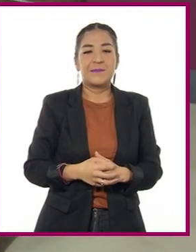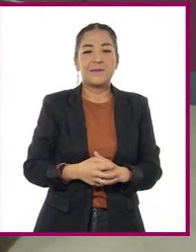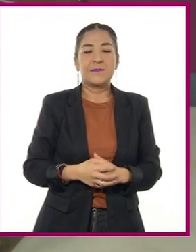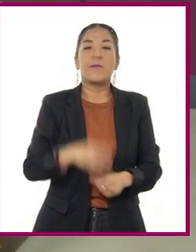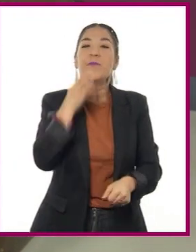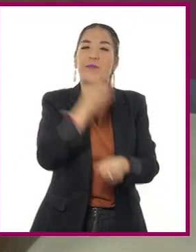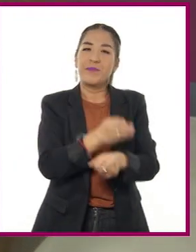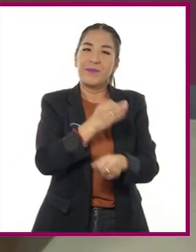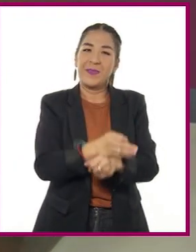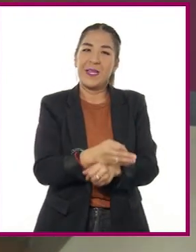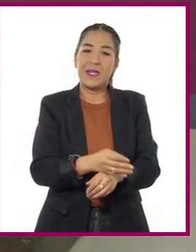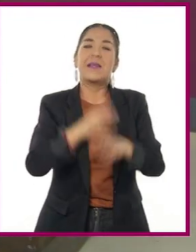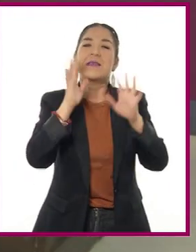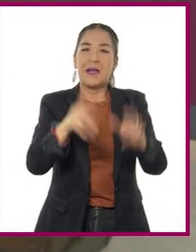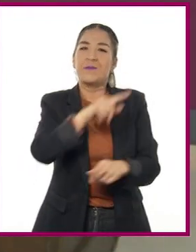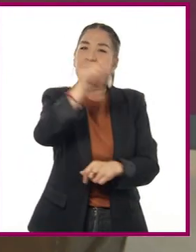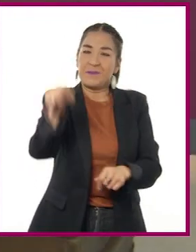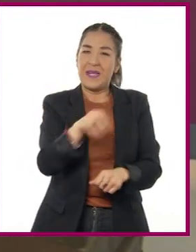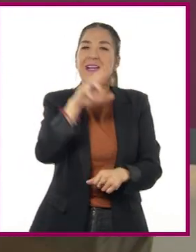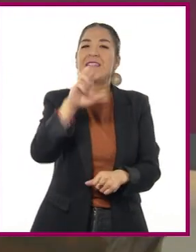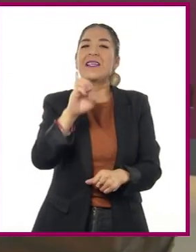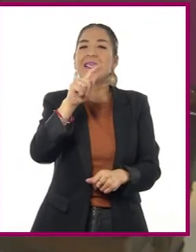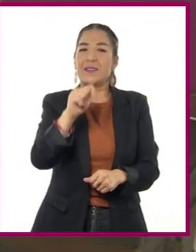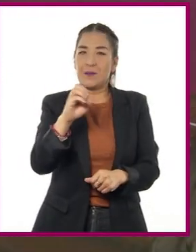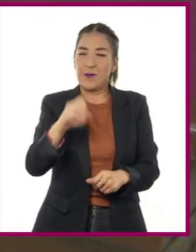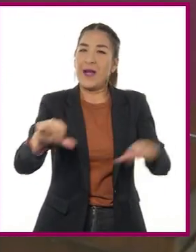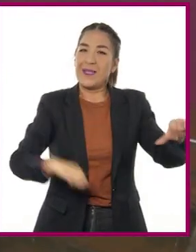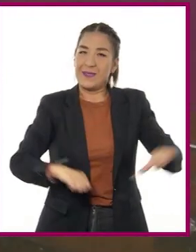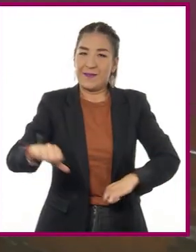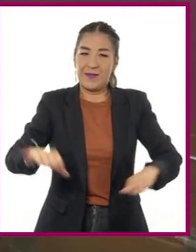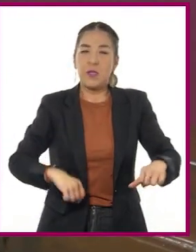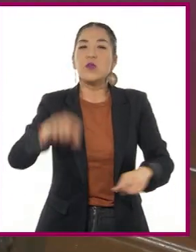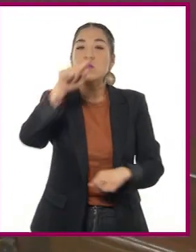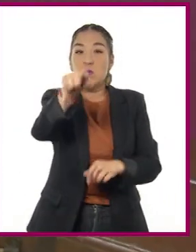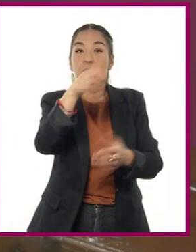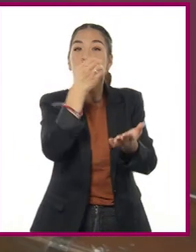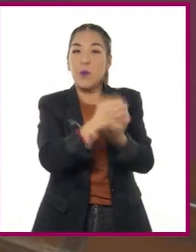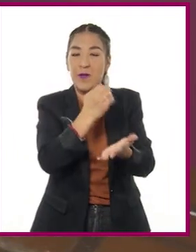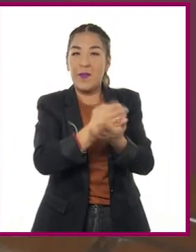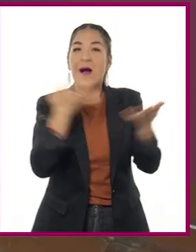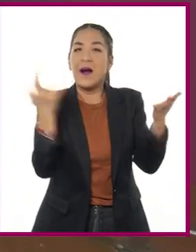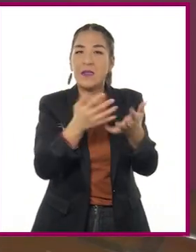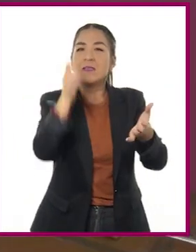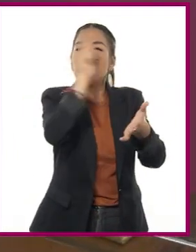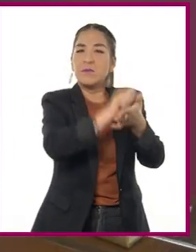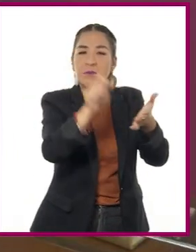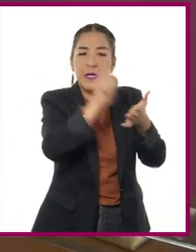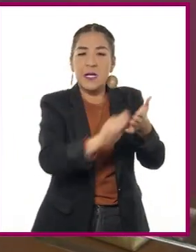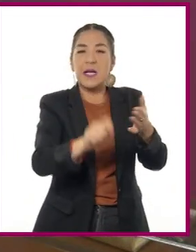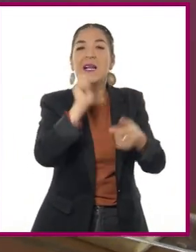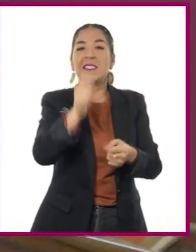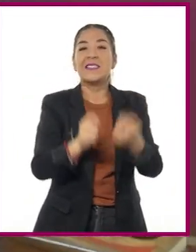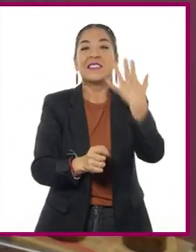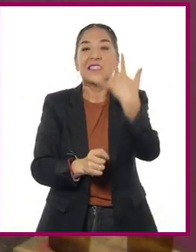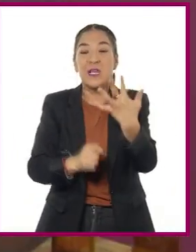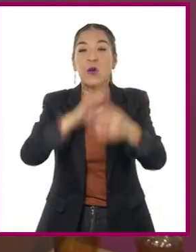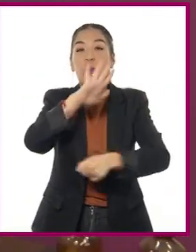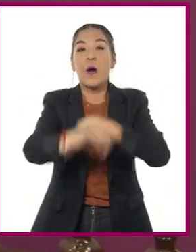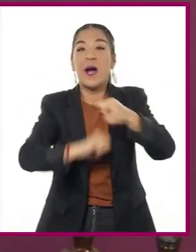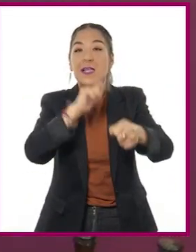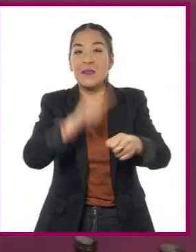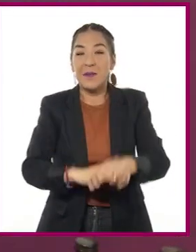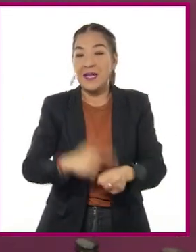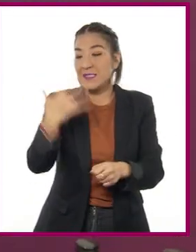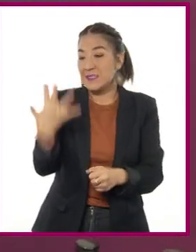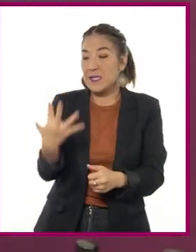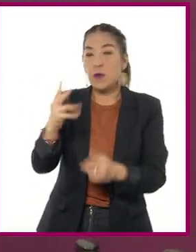Es momento de plantearles un reto. Realicen en su cuaderno un inventario de 5 animales y